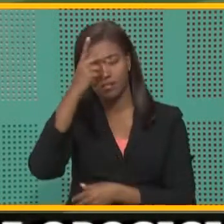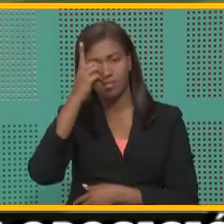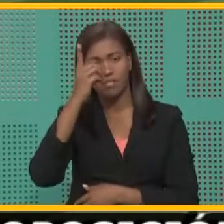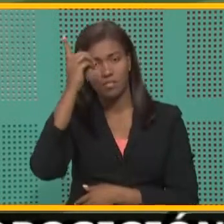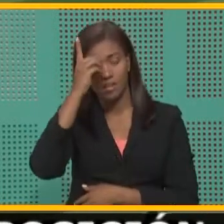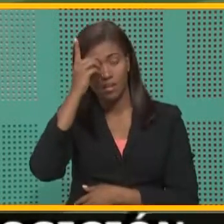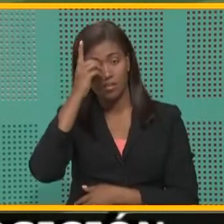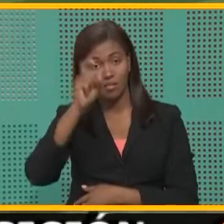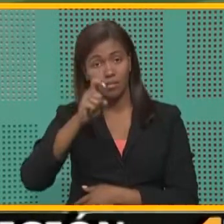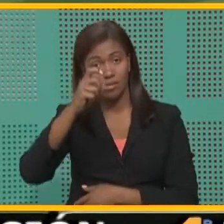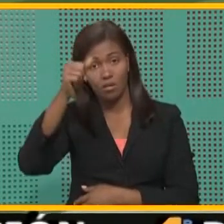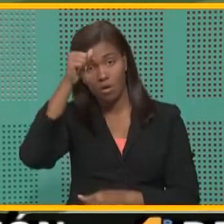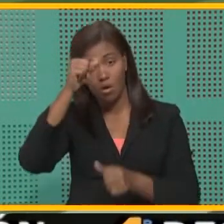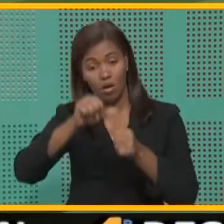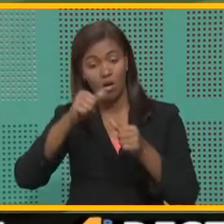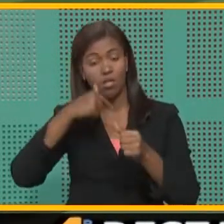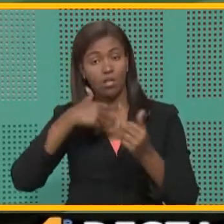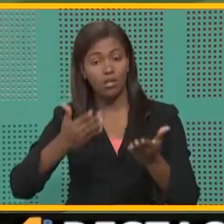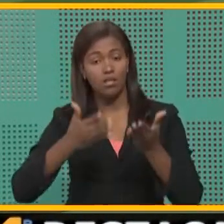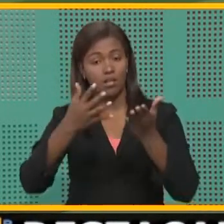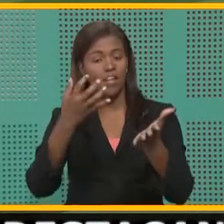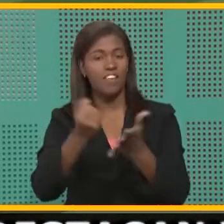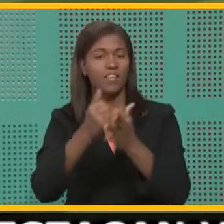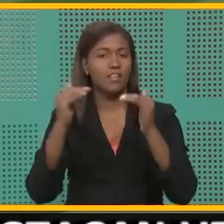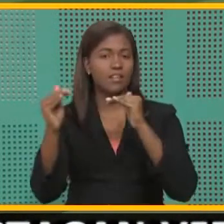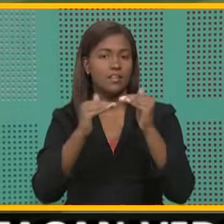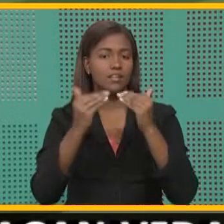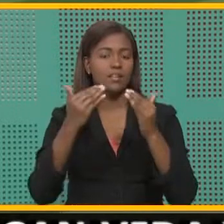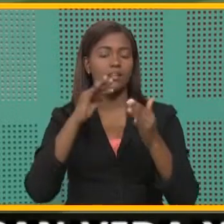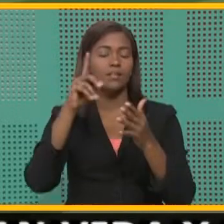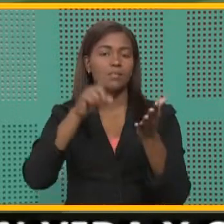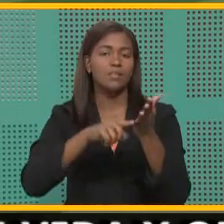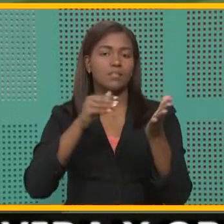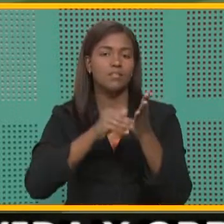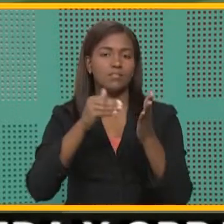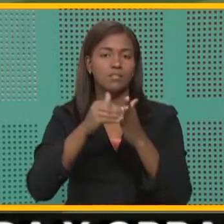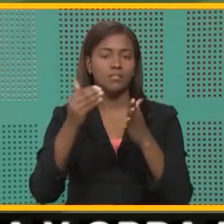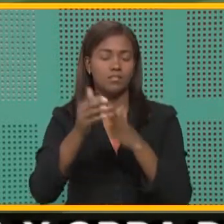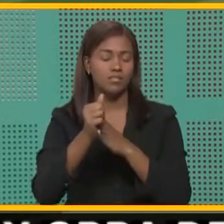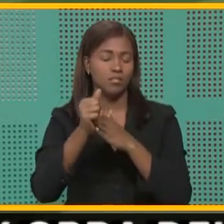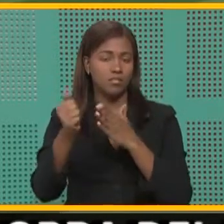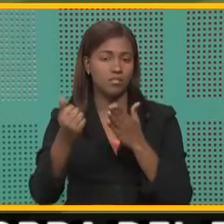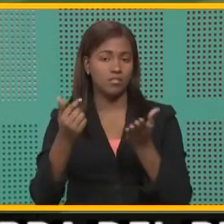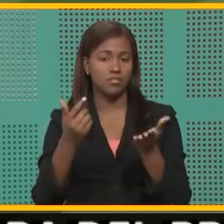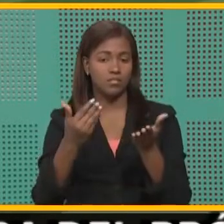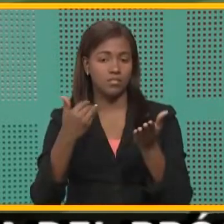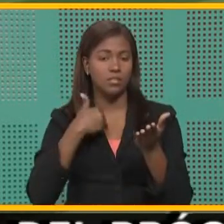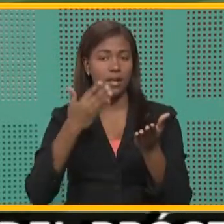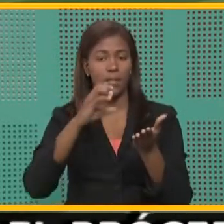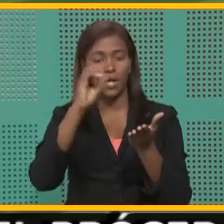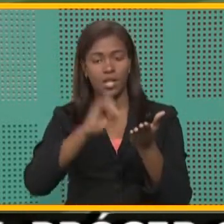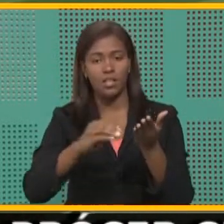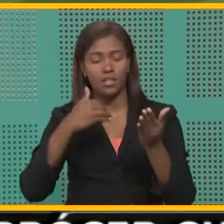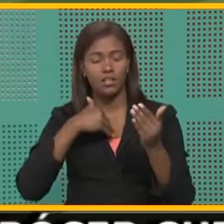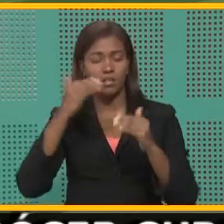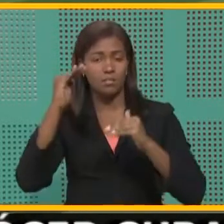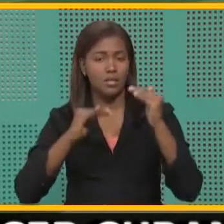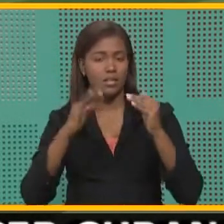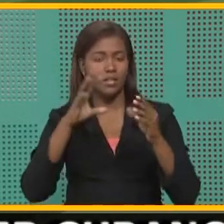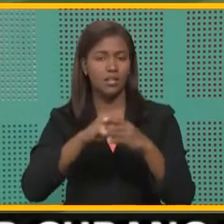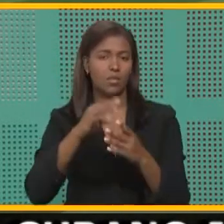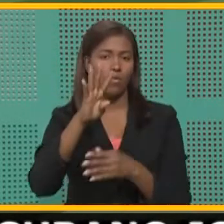recordar, hubo una oferta equivalente a 1.000 millones de dólares a tasa de cambio promedio, vamos a